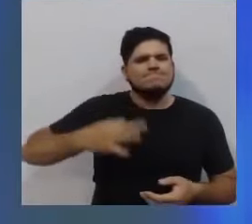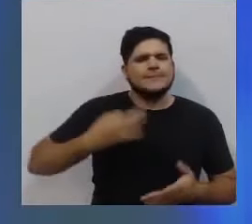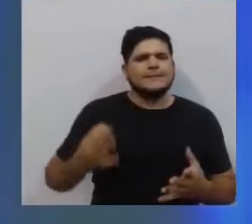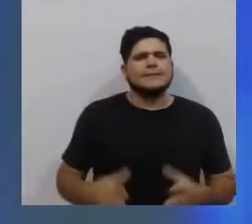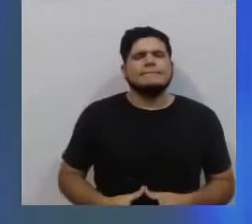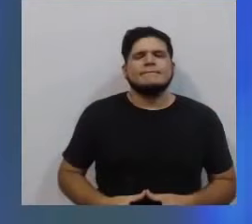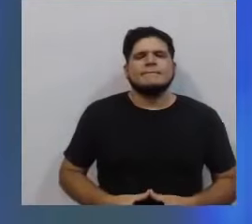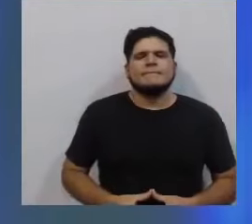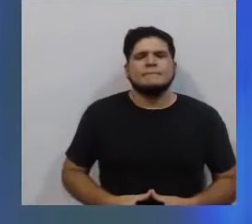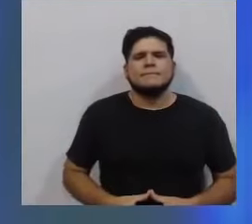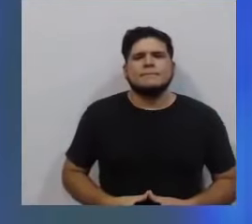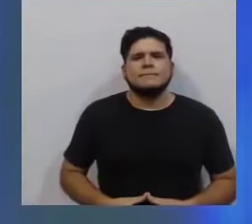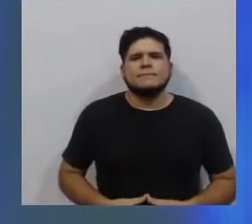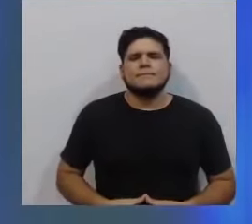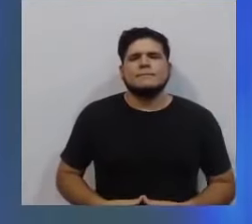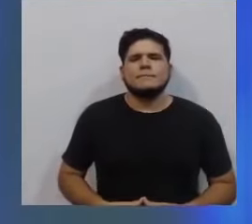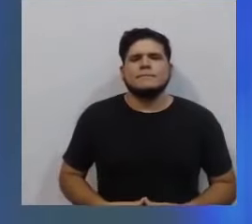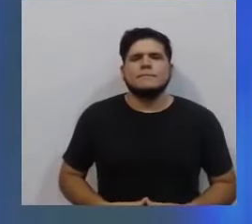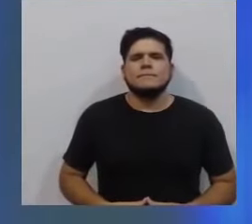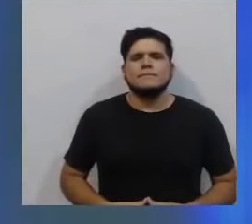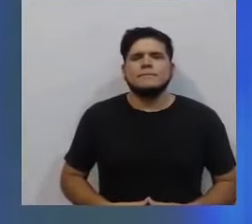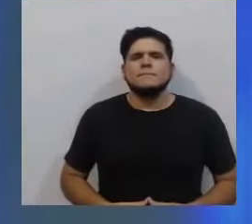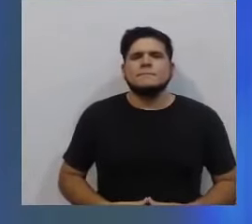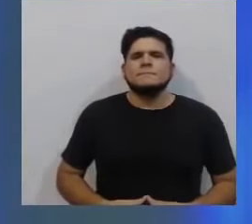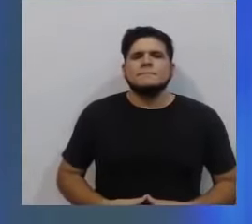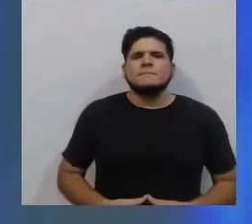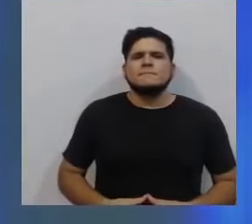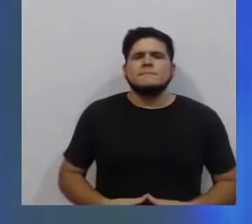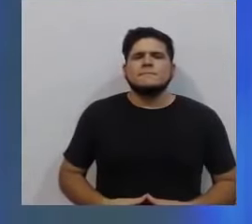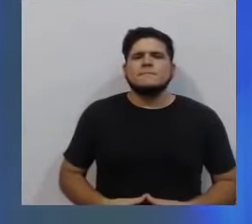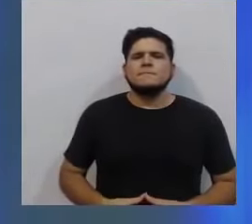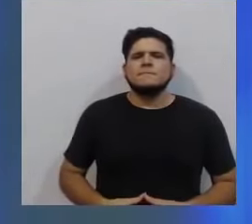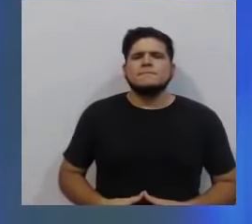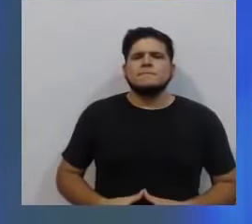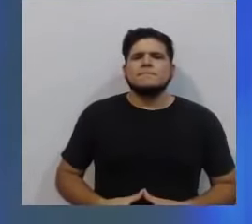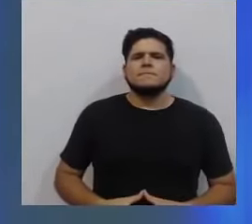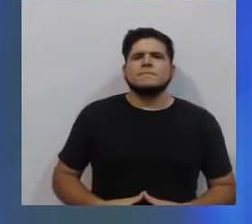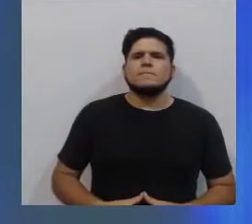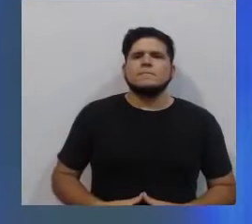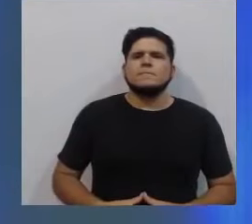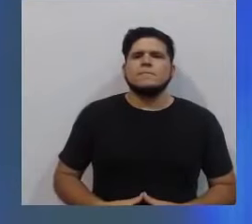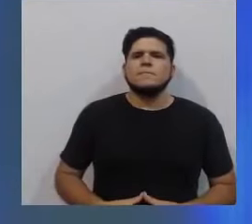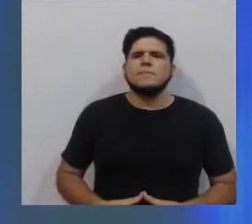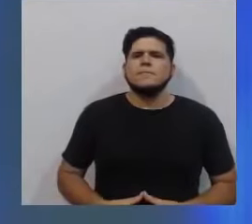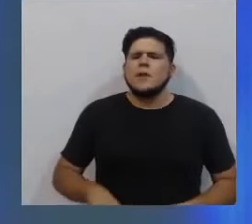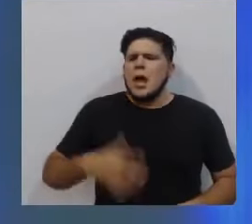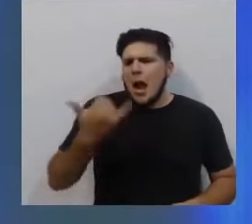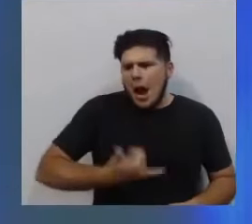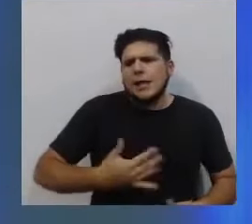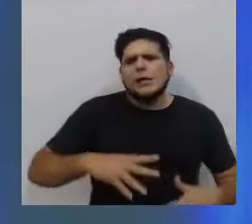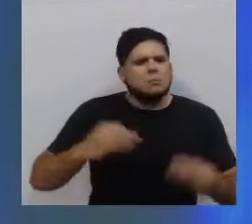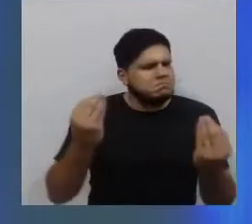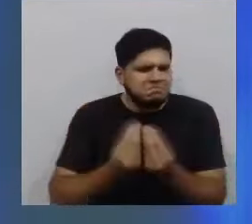cosas y no pocas que se logran por fe dije que se